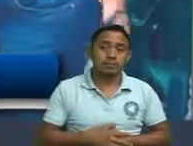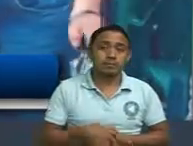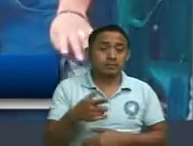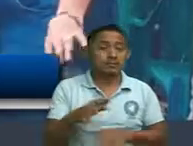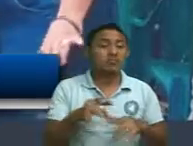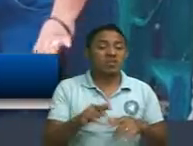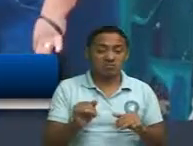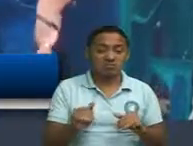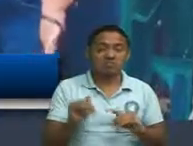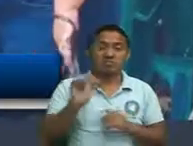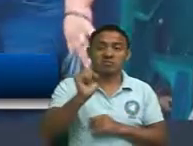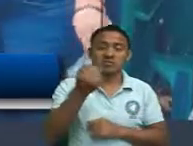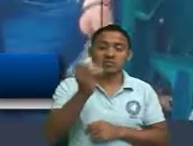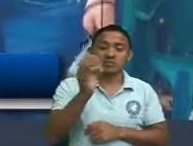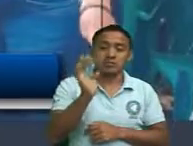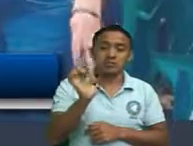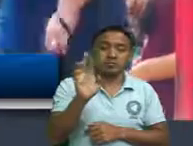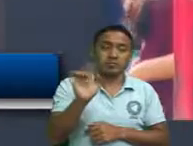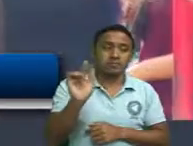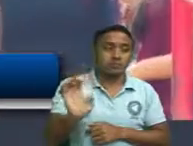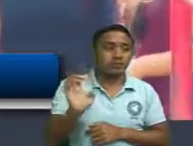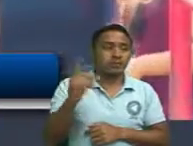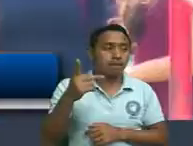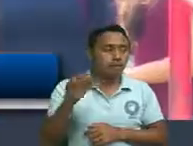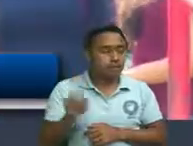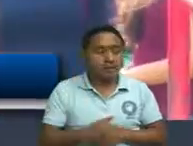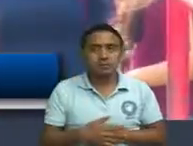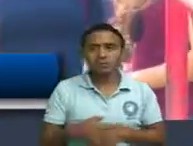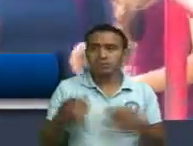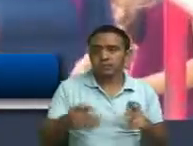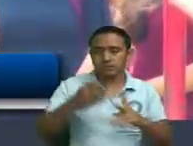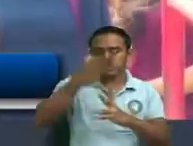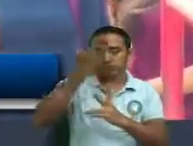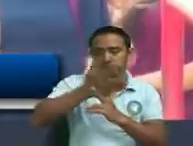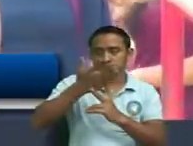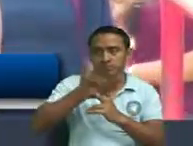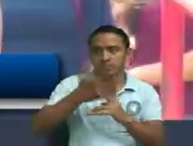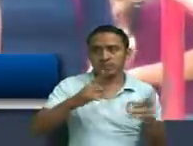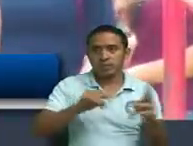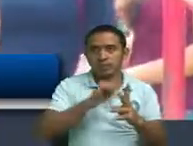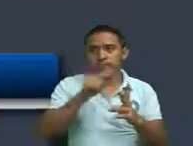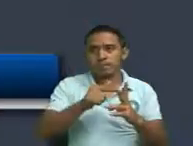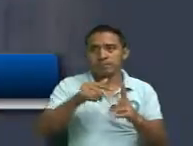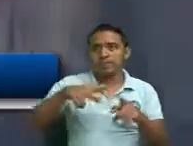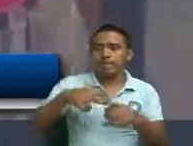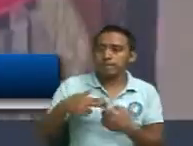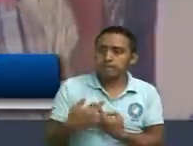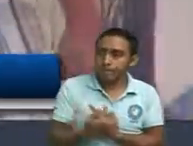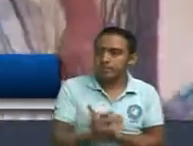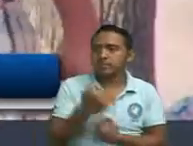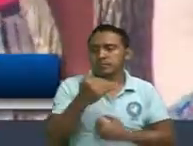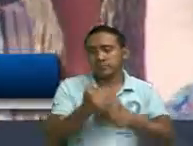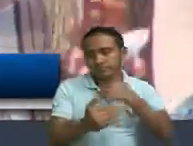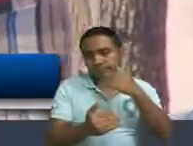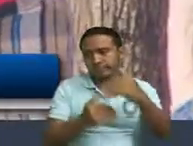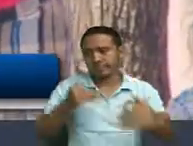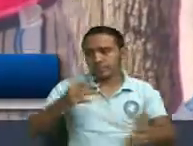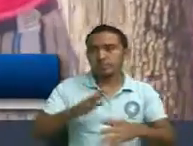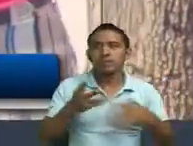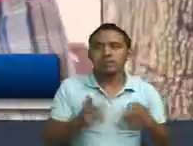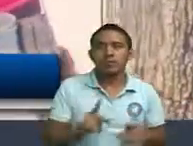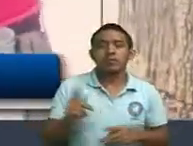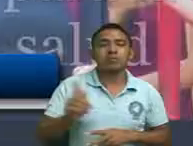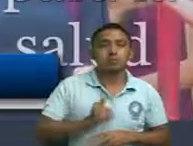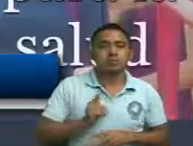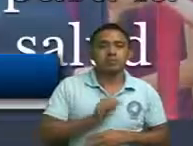en sobrepeso, pero no está en la media, ya, sino está iniciando un sobrepeso. Pero si ya tenés